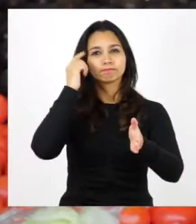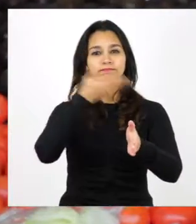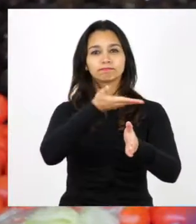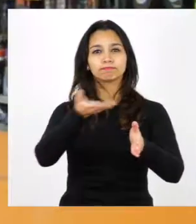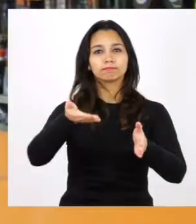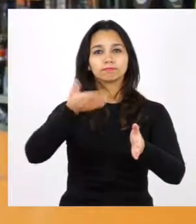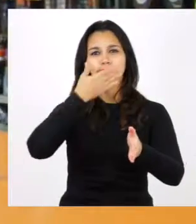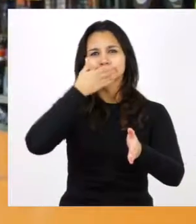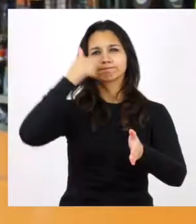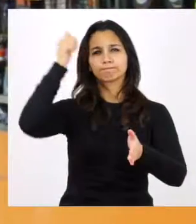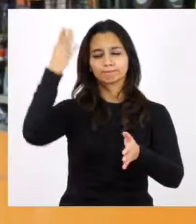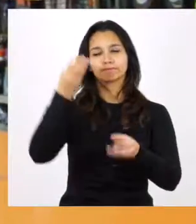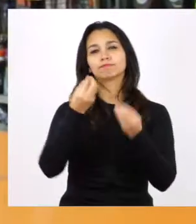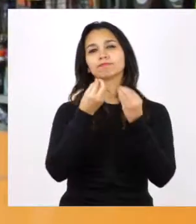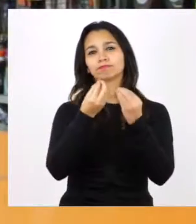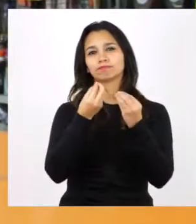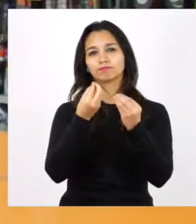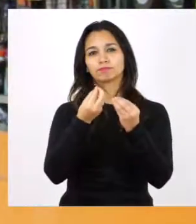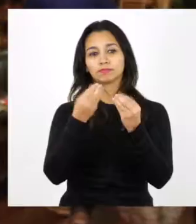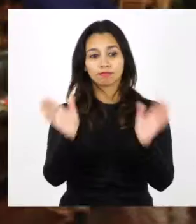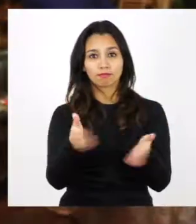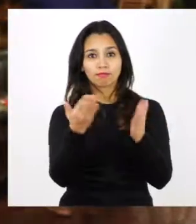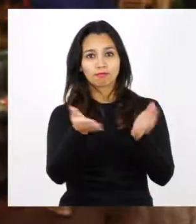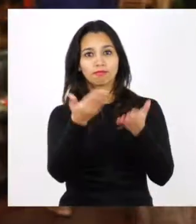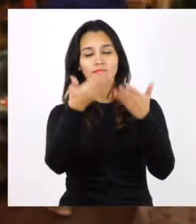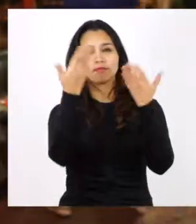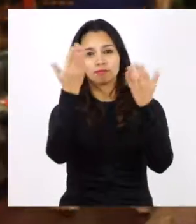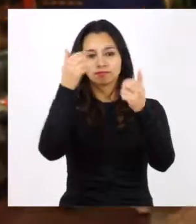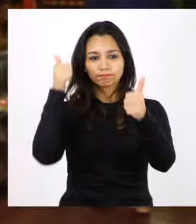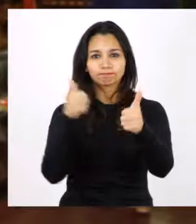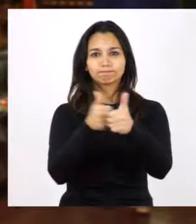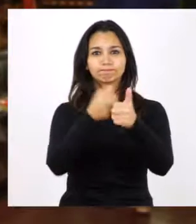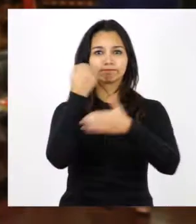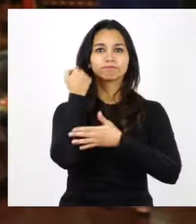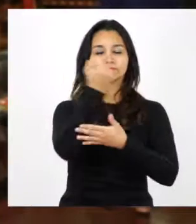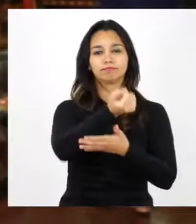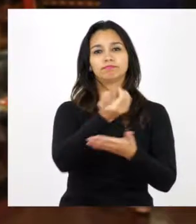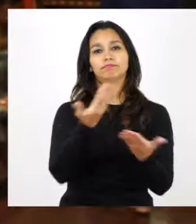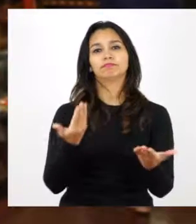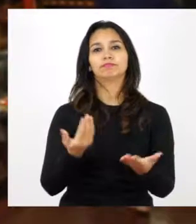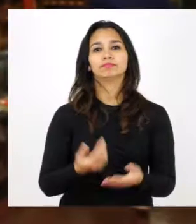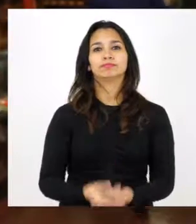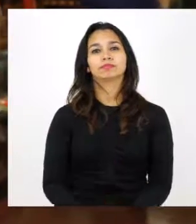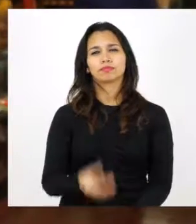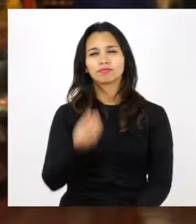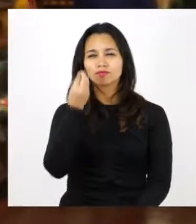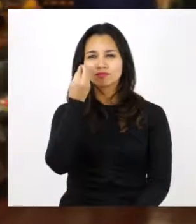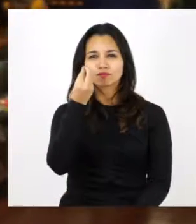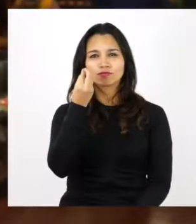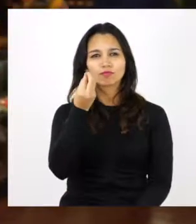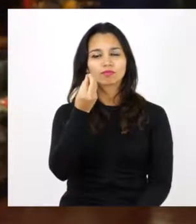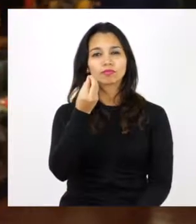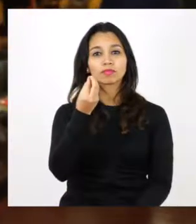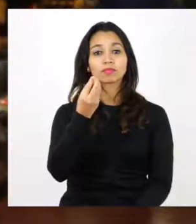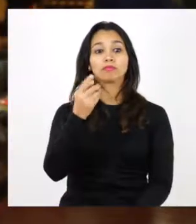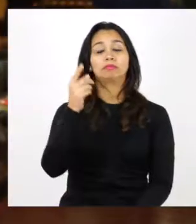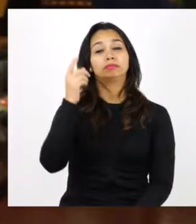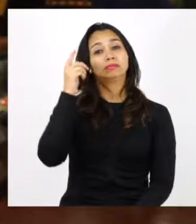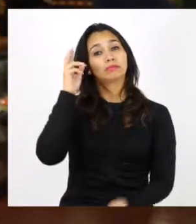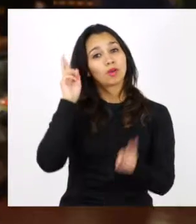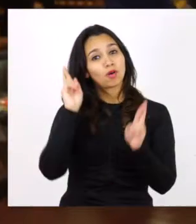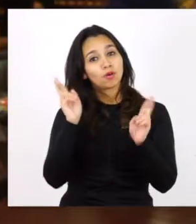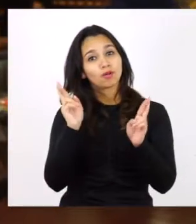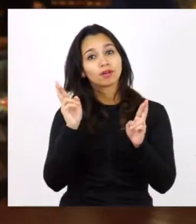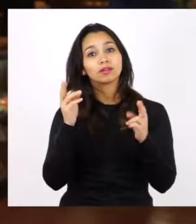cual indirectamente nos va a ayudar a todos. Esa es básicamente la gran ayuda que estamos recibiendo hoy en día. Es un muy buen